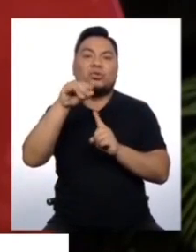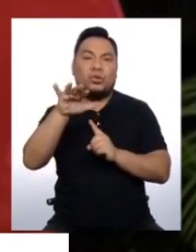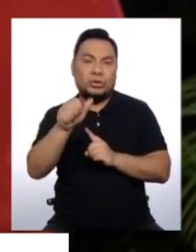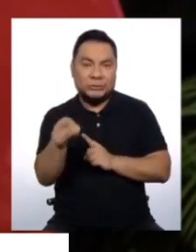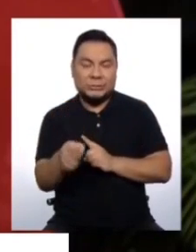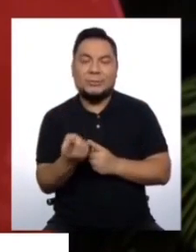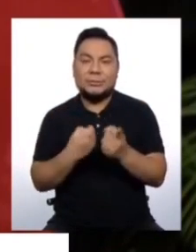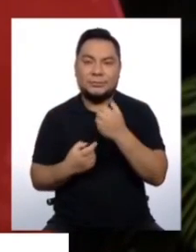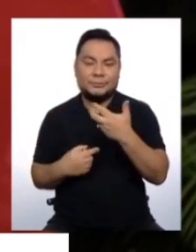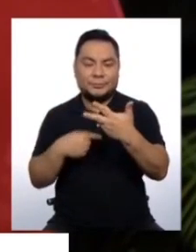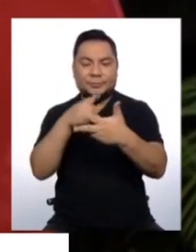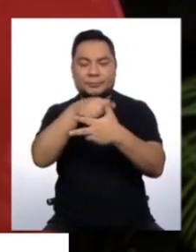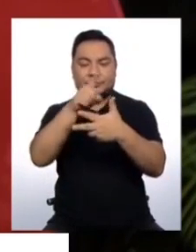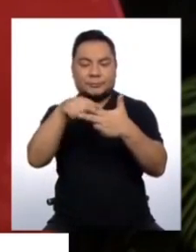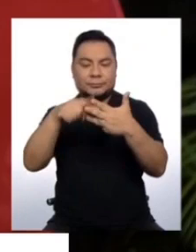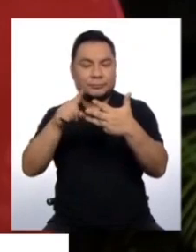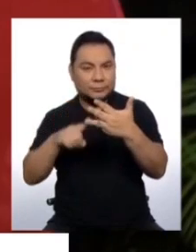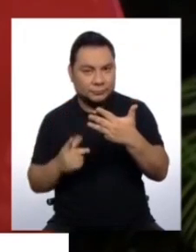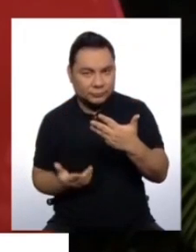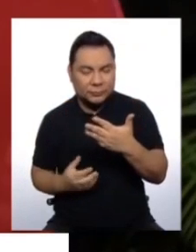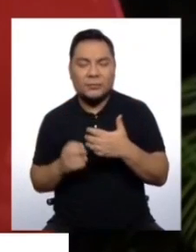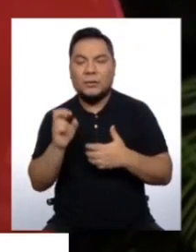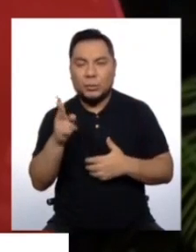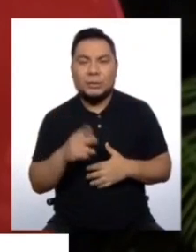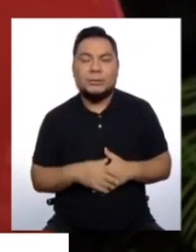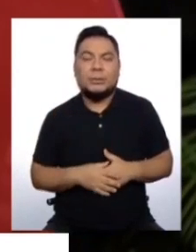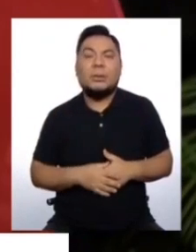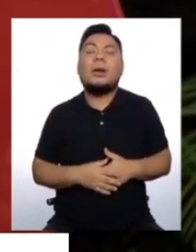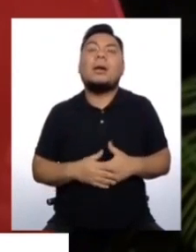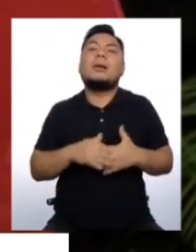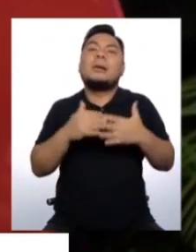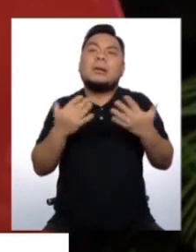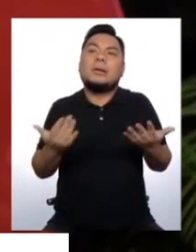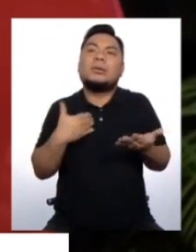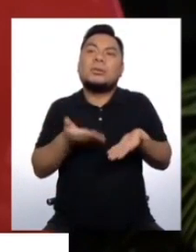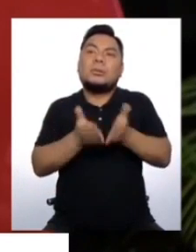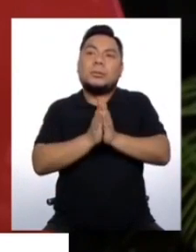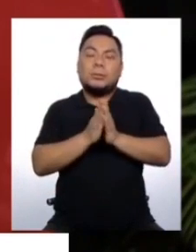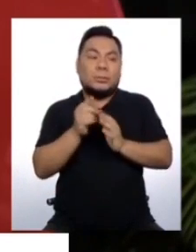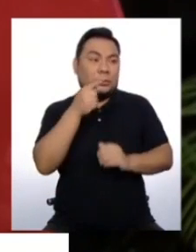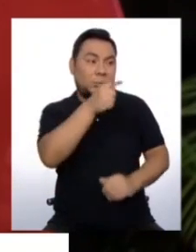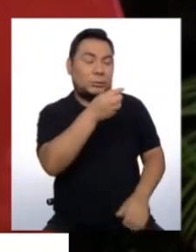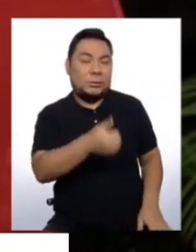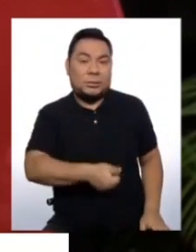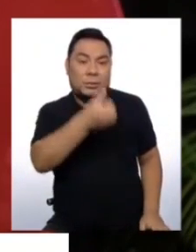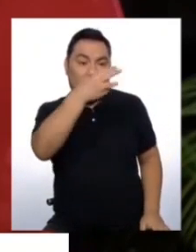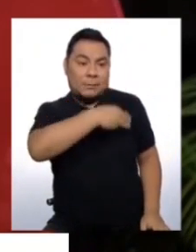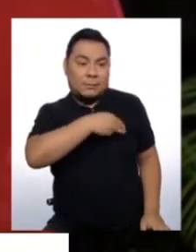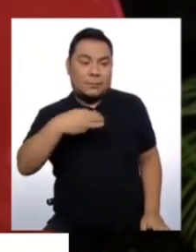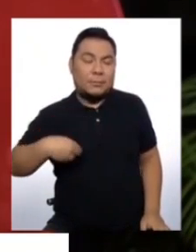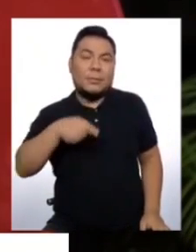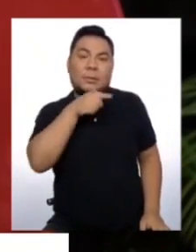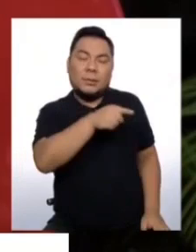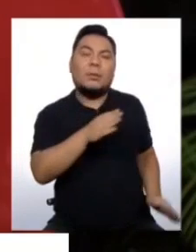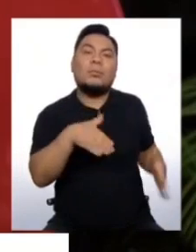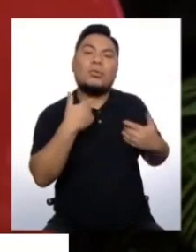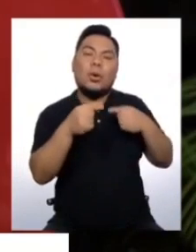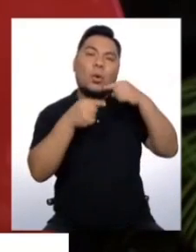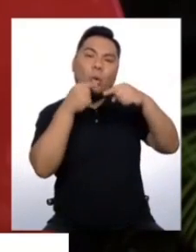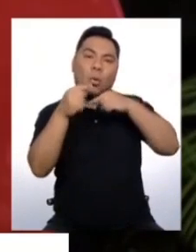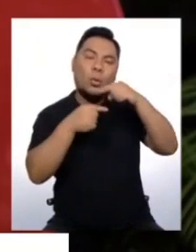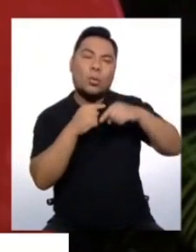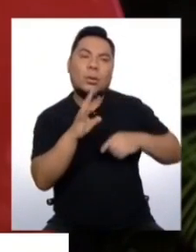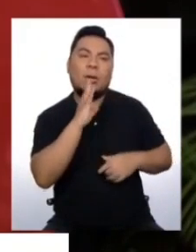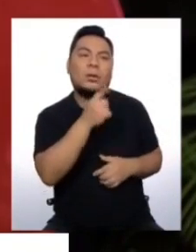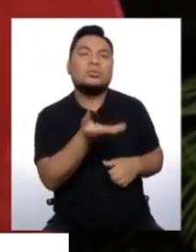Televisión Exitosa, ¿no? Yo pediría el Premier que nos pueda hacer un comentario